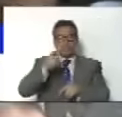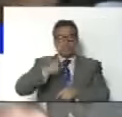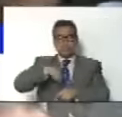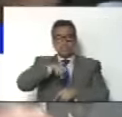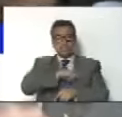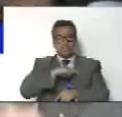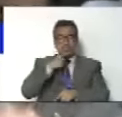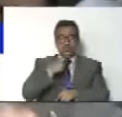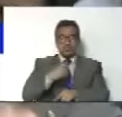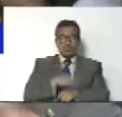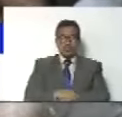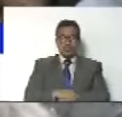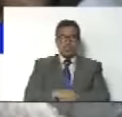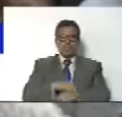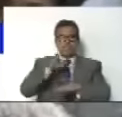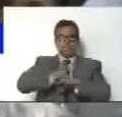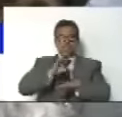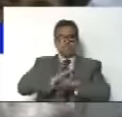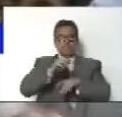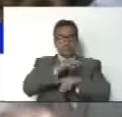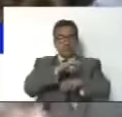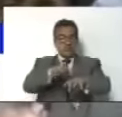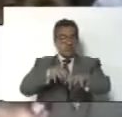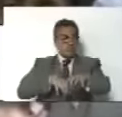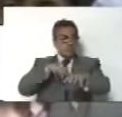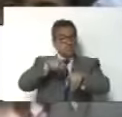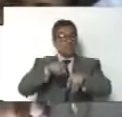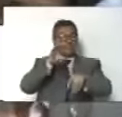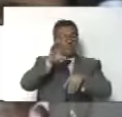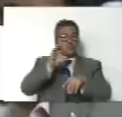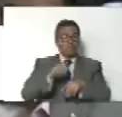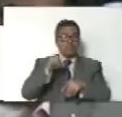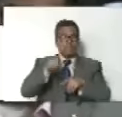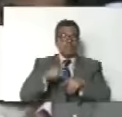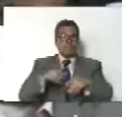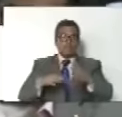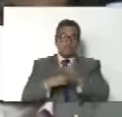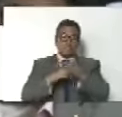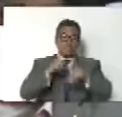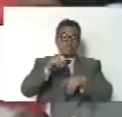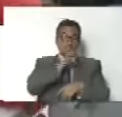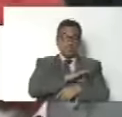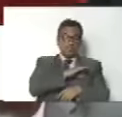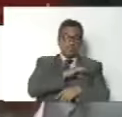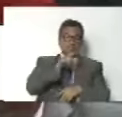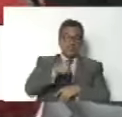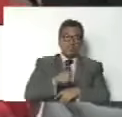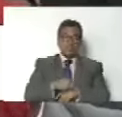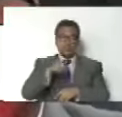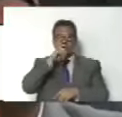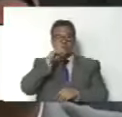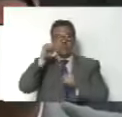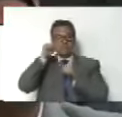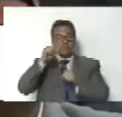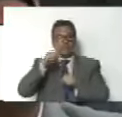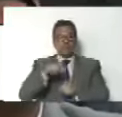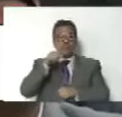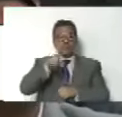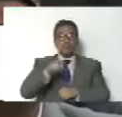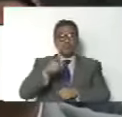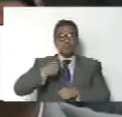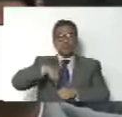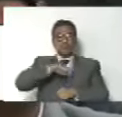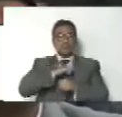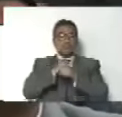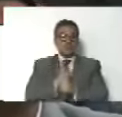nosotros decimos, como central mayoritaria de este país, que contra el bloqueo y por el socialismo, Nicolás Maduro Moro es